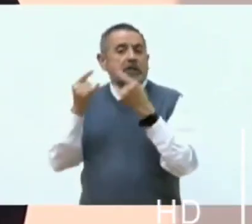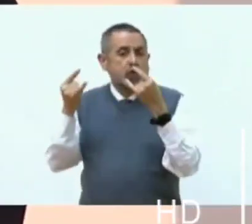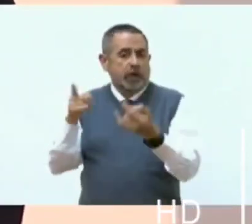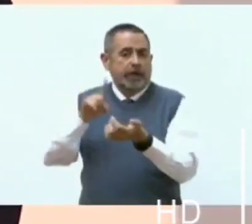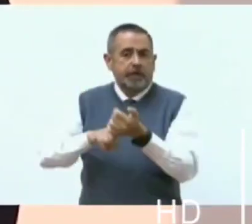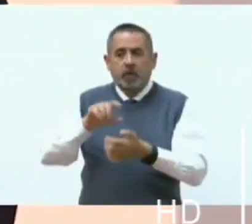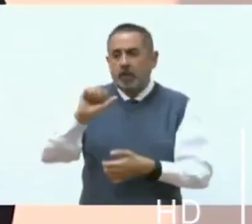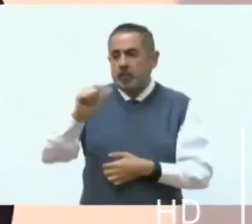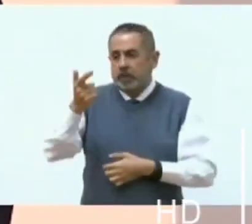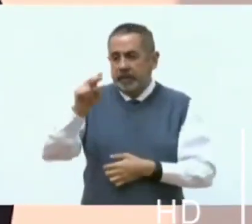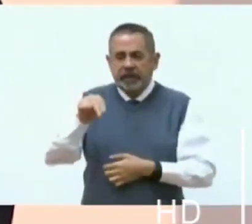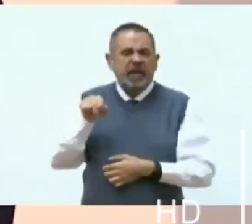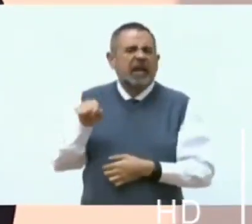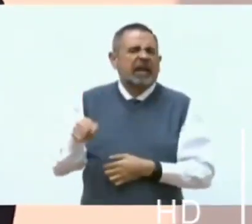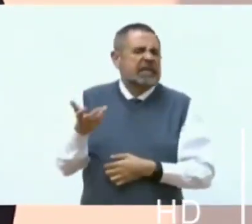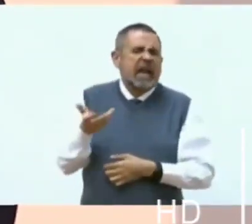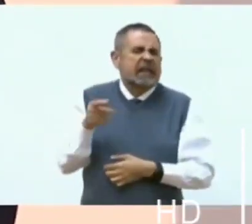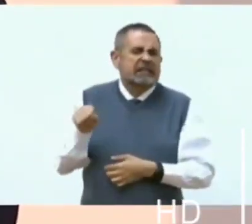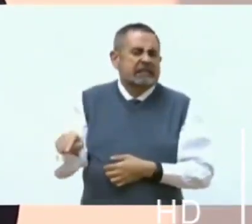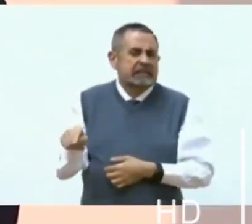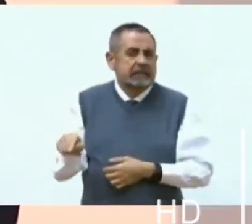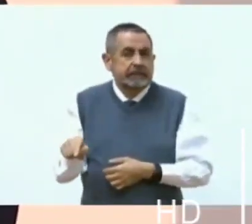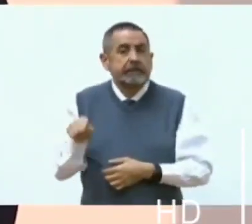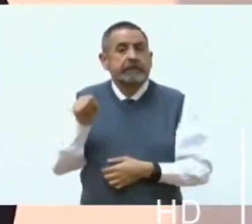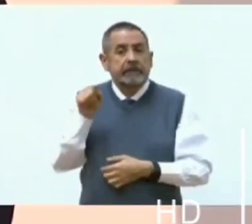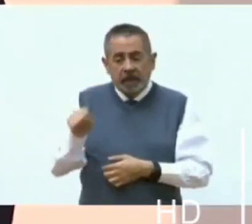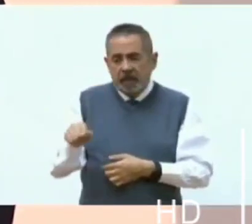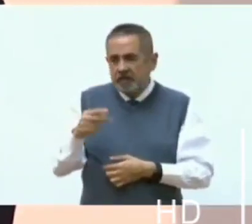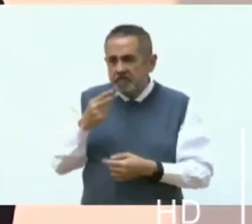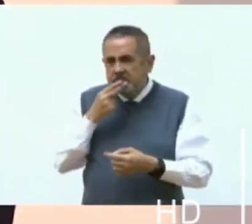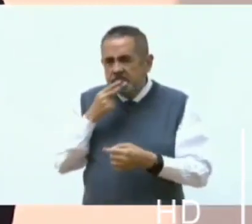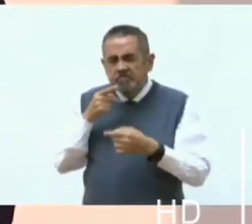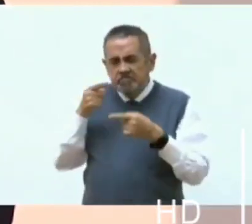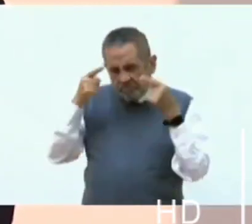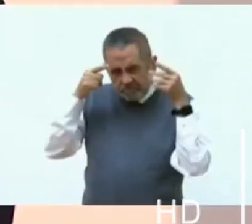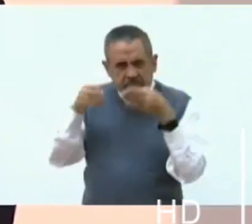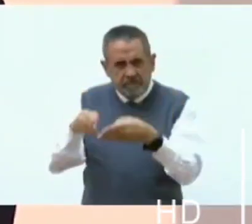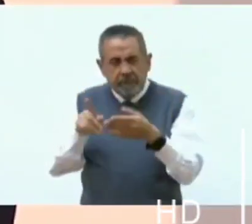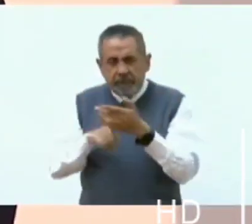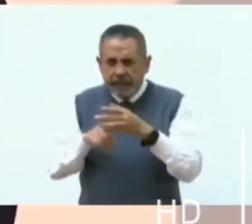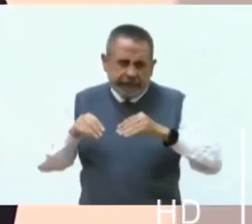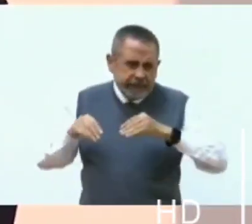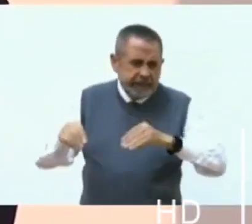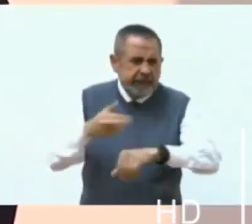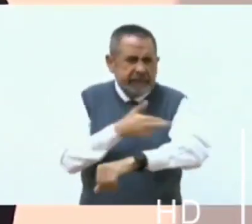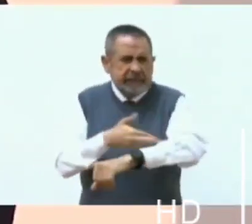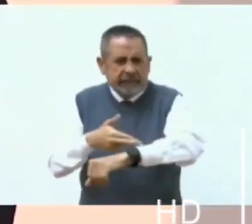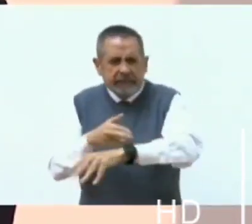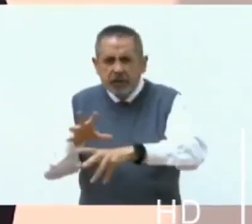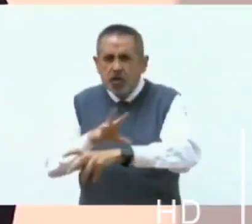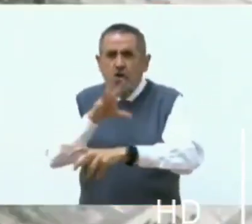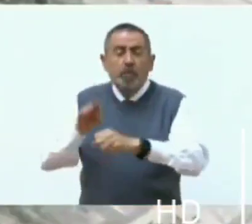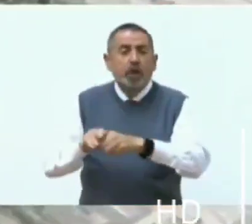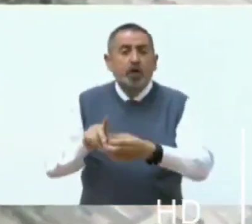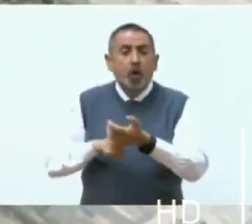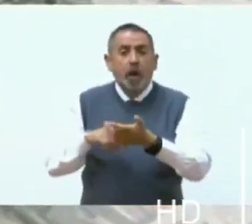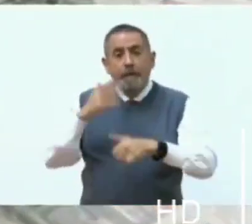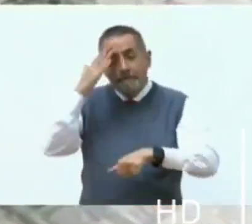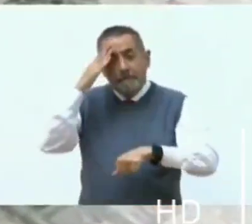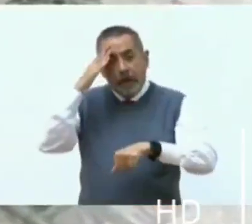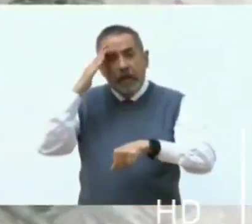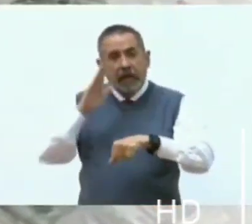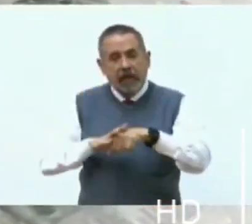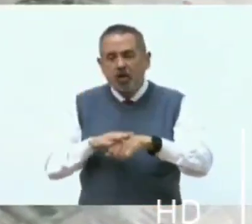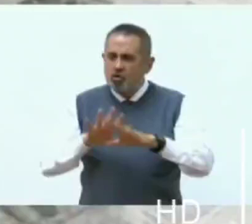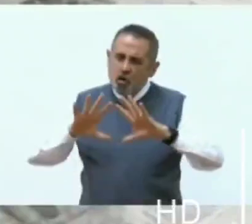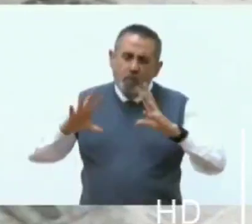General de la Nación, tiene la función de dirigir la operación del repositorio digital